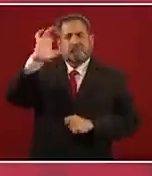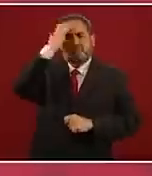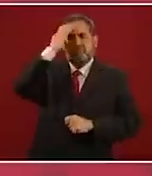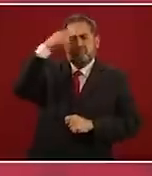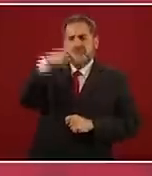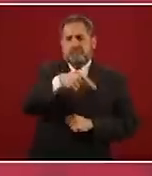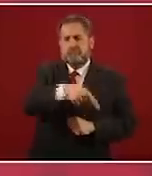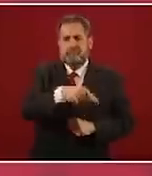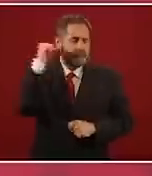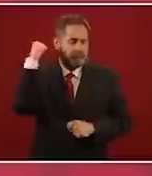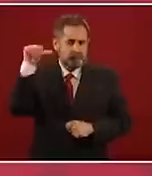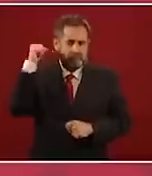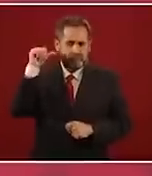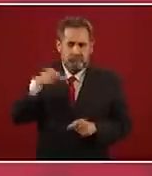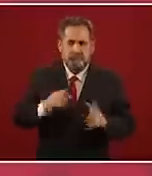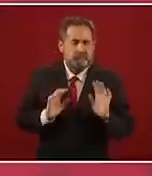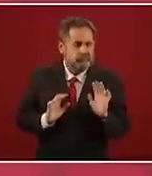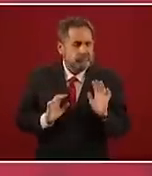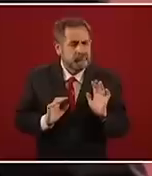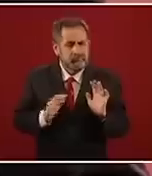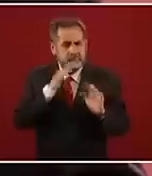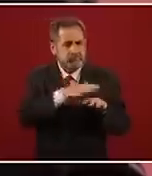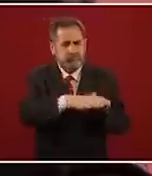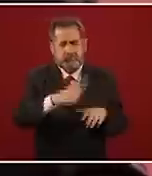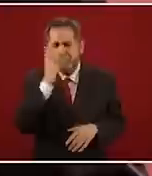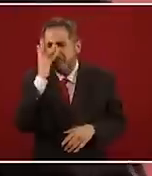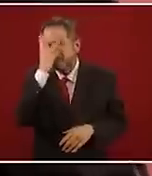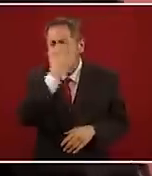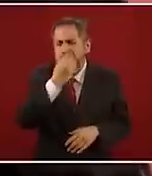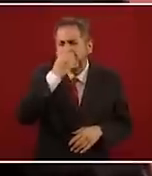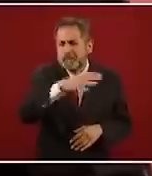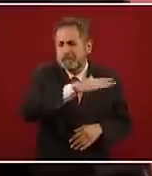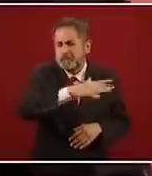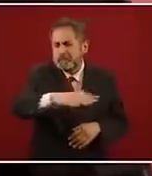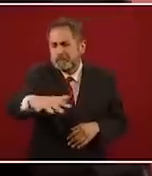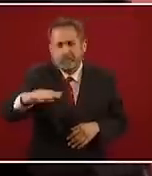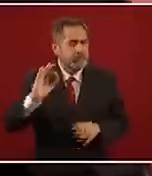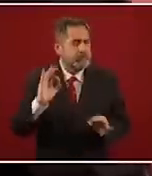mundial, es una bahía bellísima,